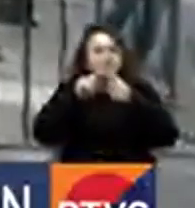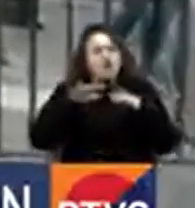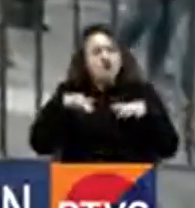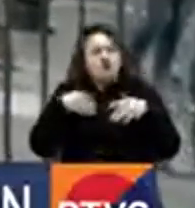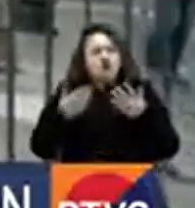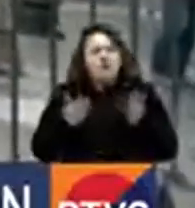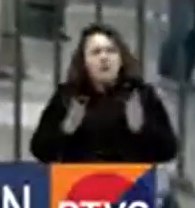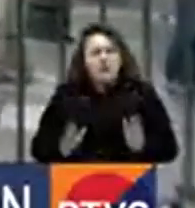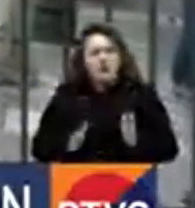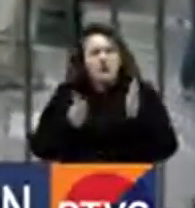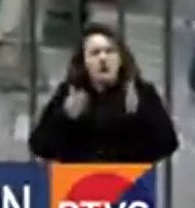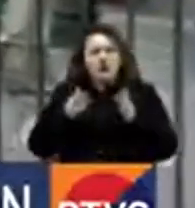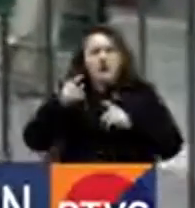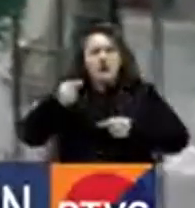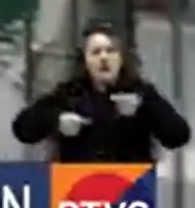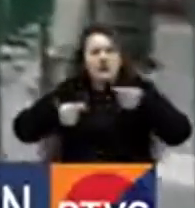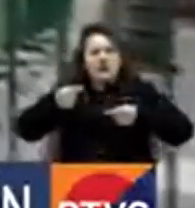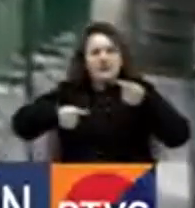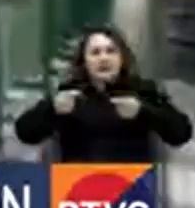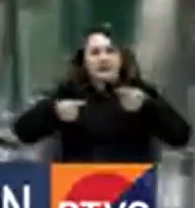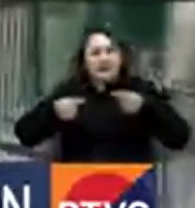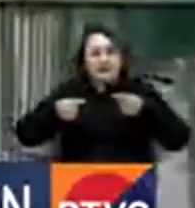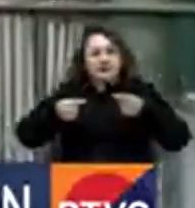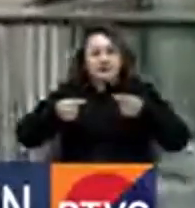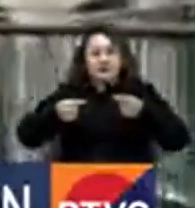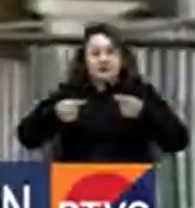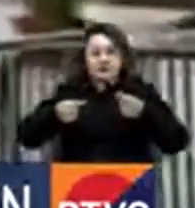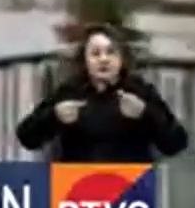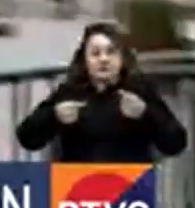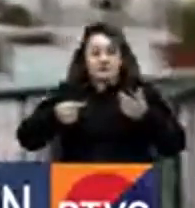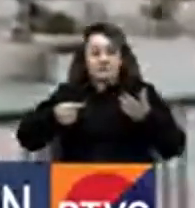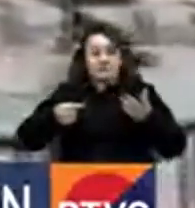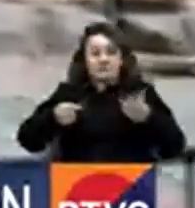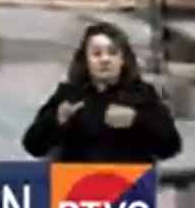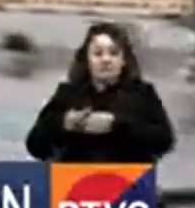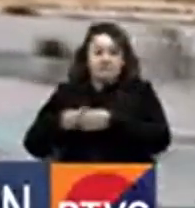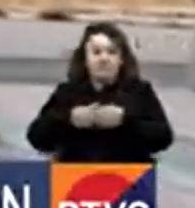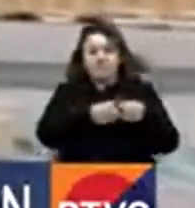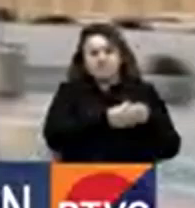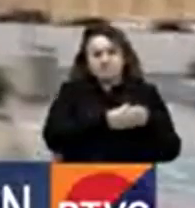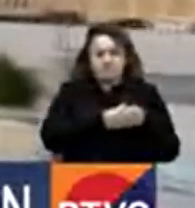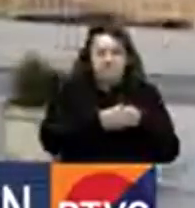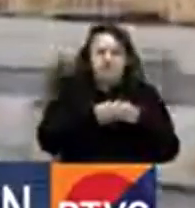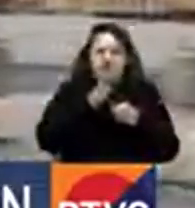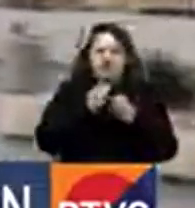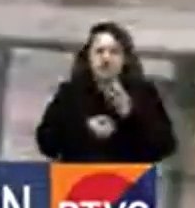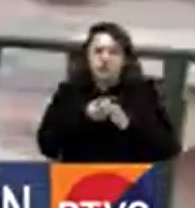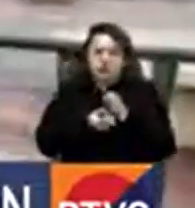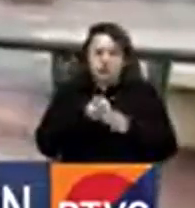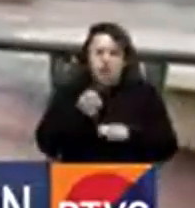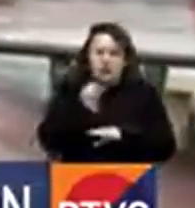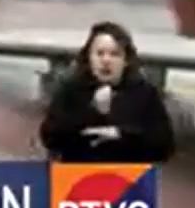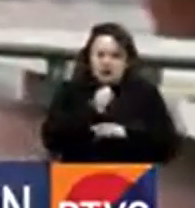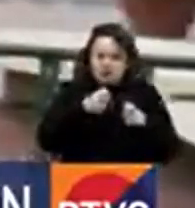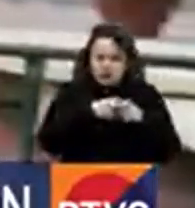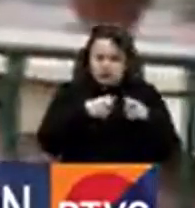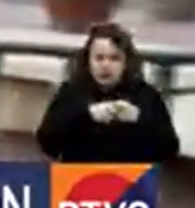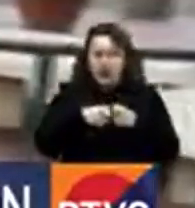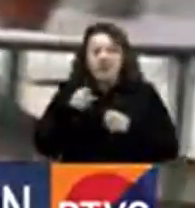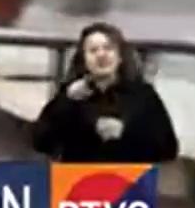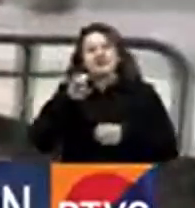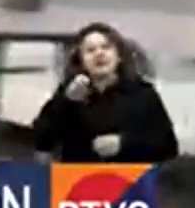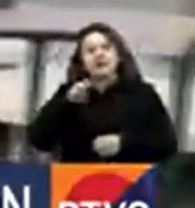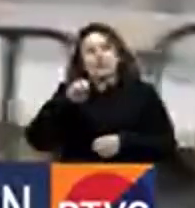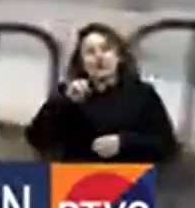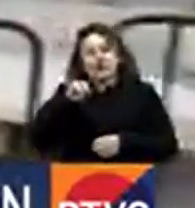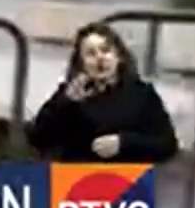mejorar la competitividad en sectores clave como son los semiconductores y también la industria de los carros eléctricos. Eso es a lo que le